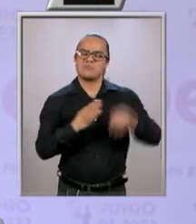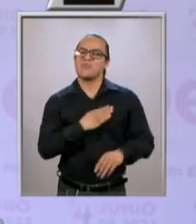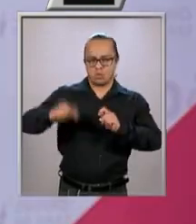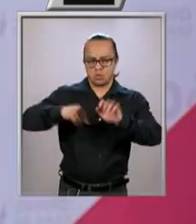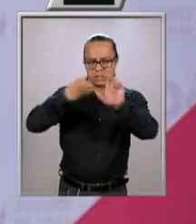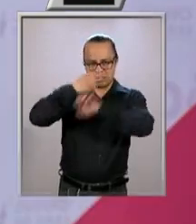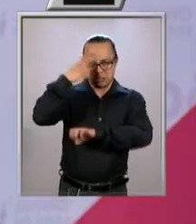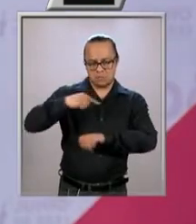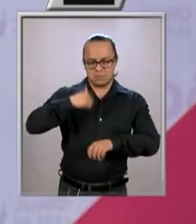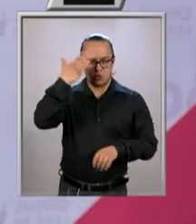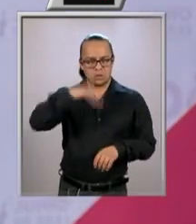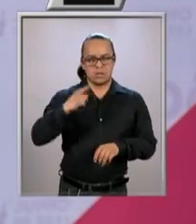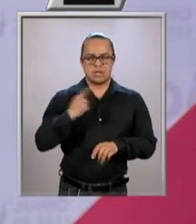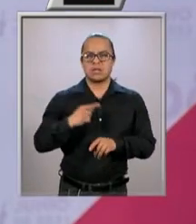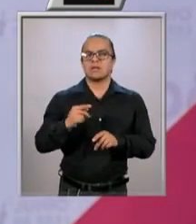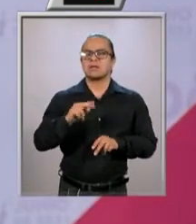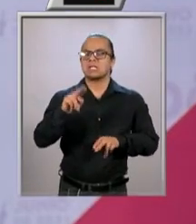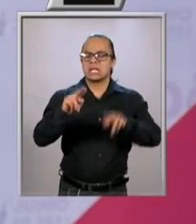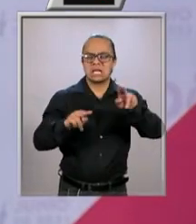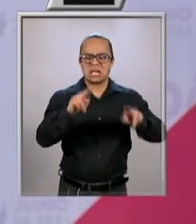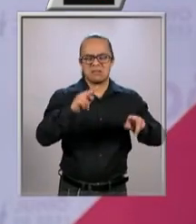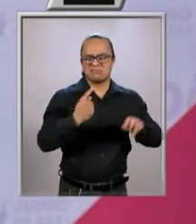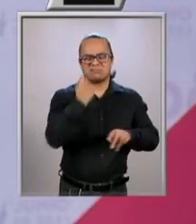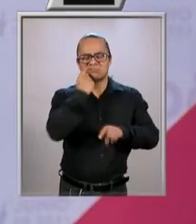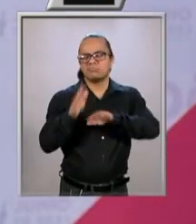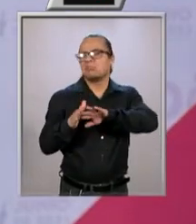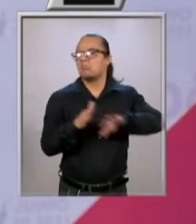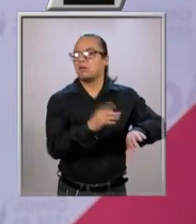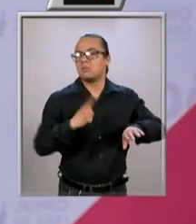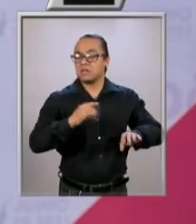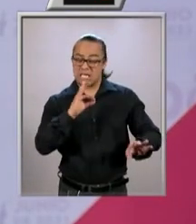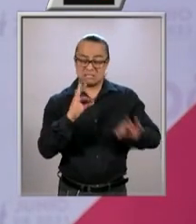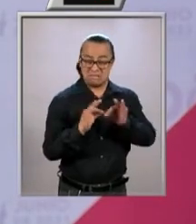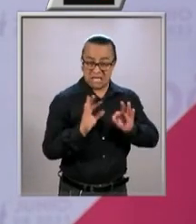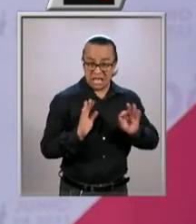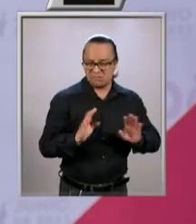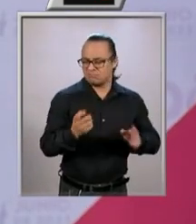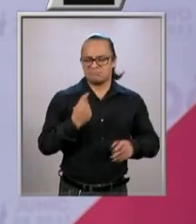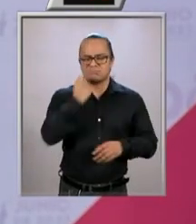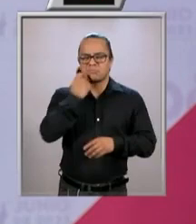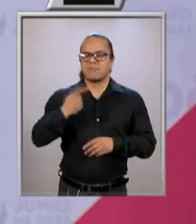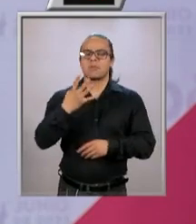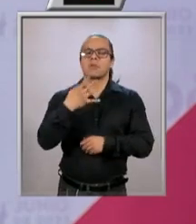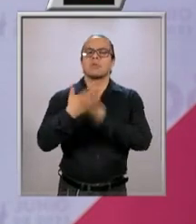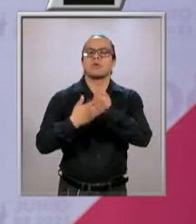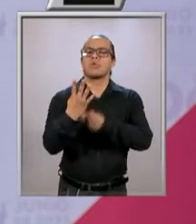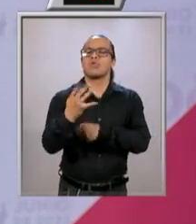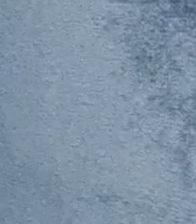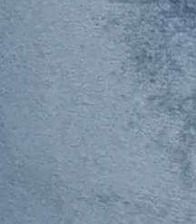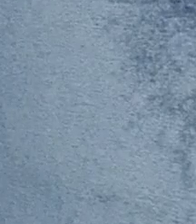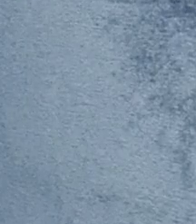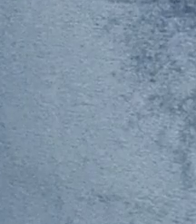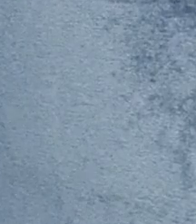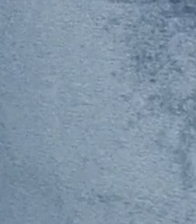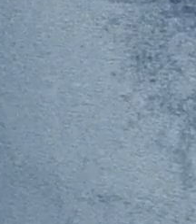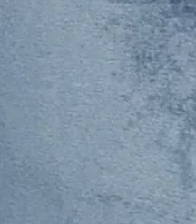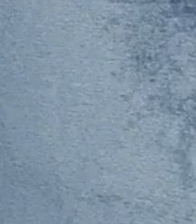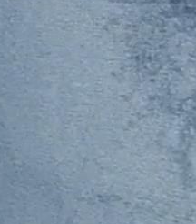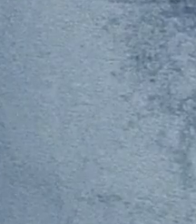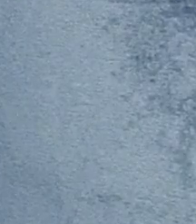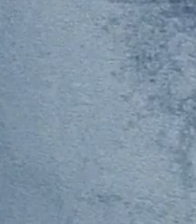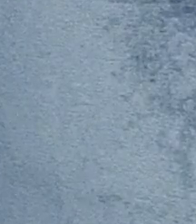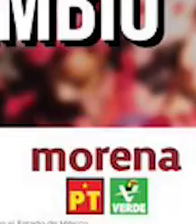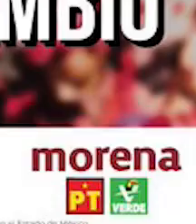requeté bien las encuestas no votan no hay un resultado escrito en piedra el cuatro de junio nos vemos en las urnas Haz este debate